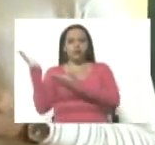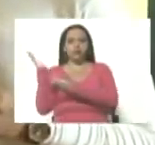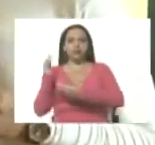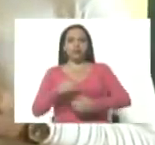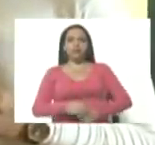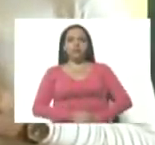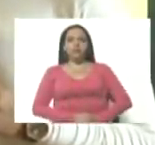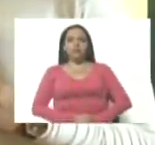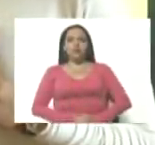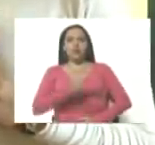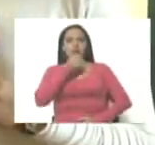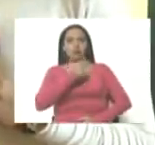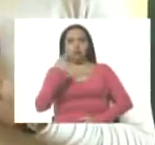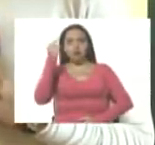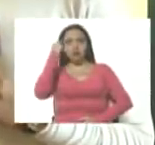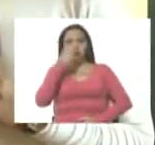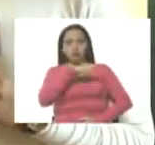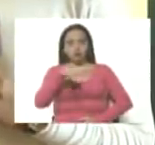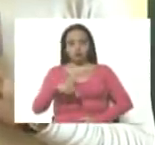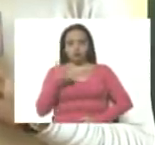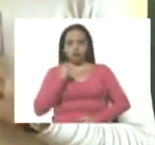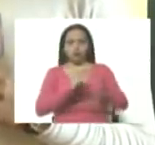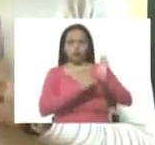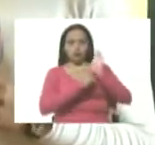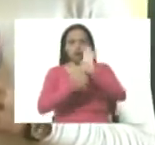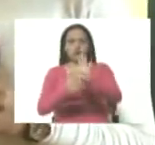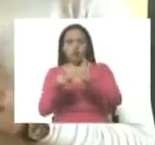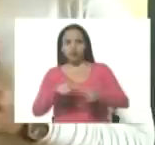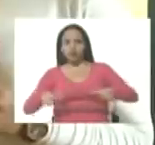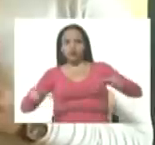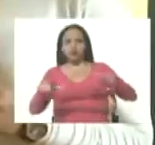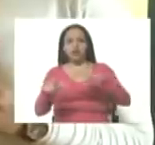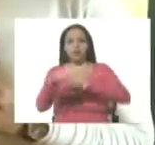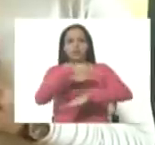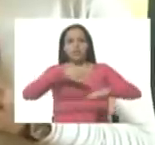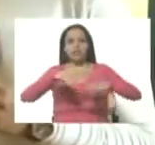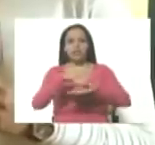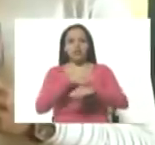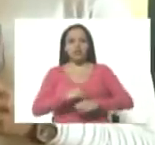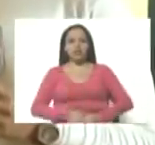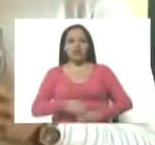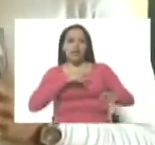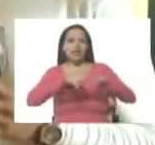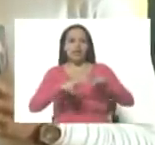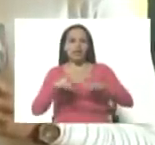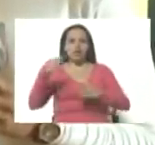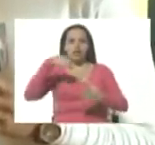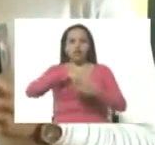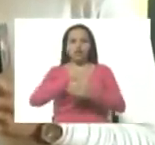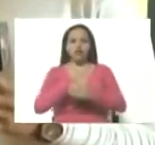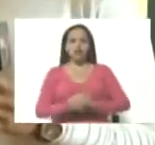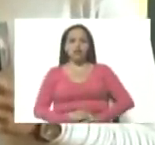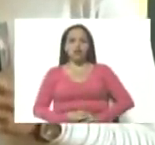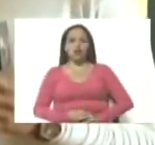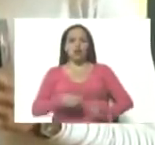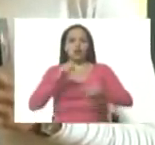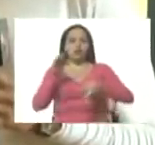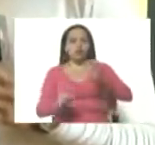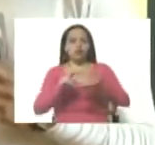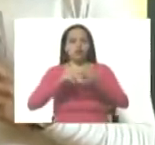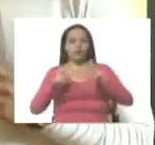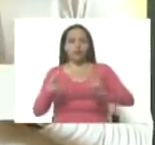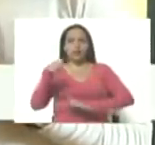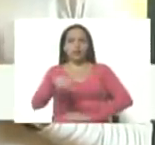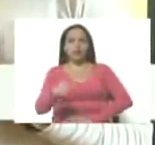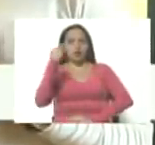Buen día, Barry. Nosotros estamos transmitiendo desde la sede del Ministerio del Poder Popular para Relaciones Interiores, Justicia y Paz. Y es que el